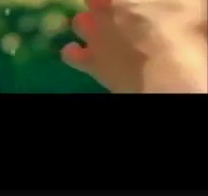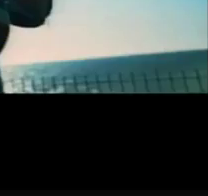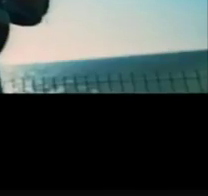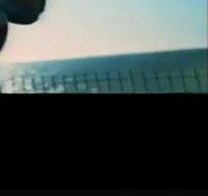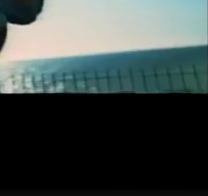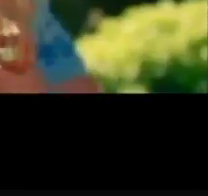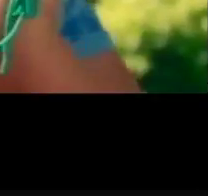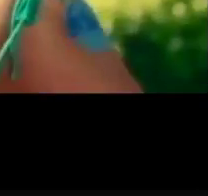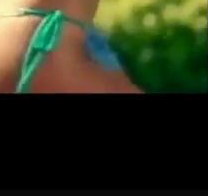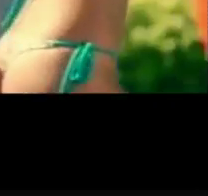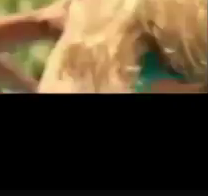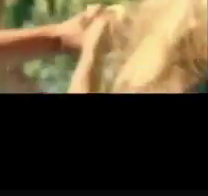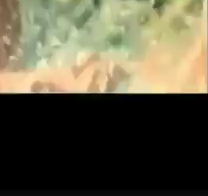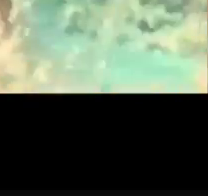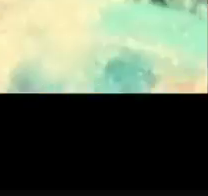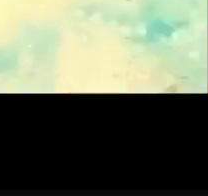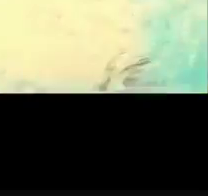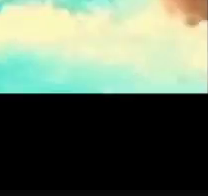besándote,